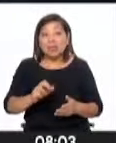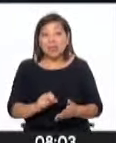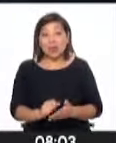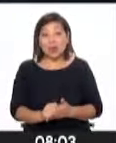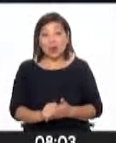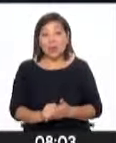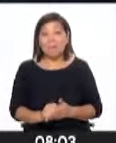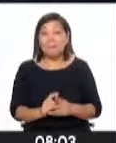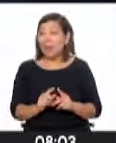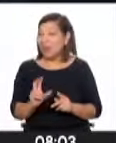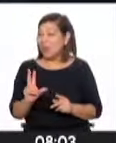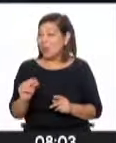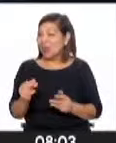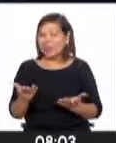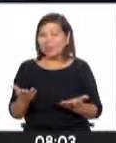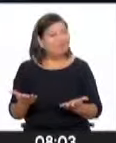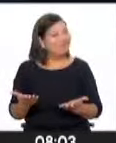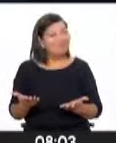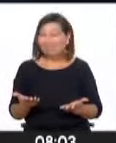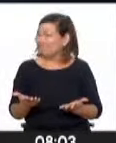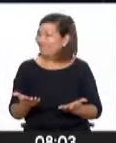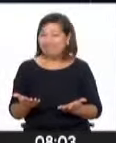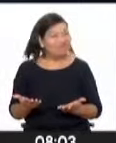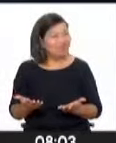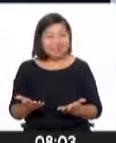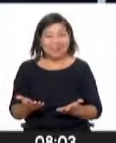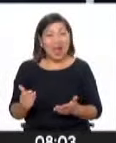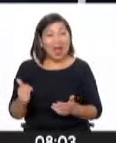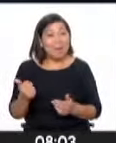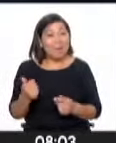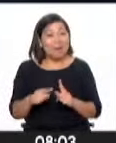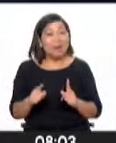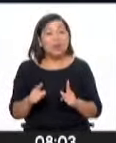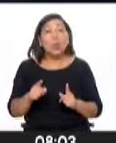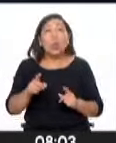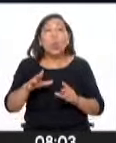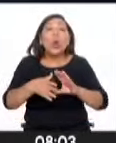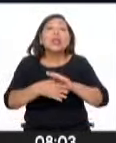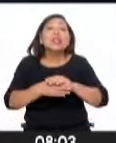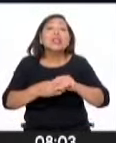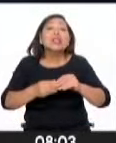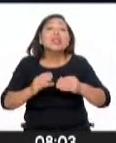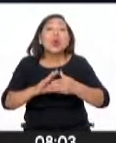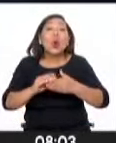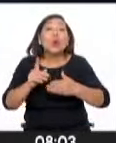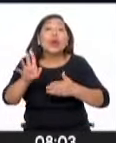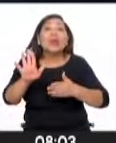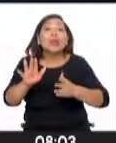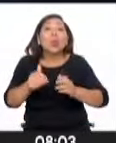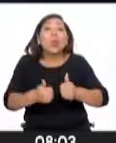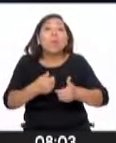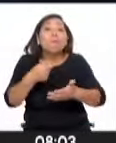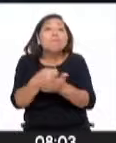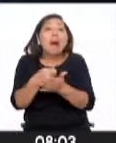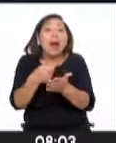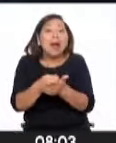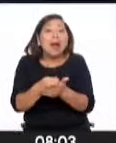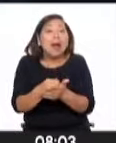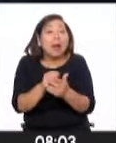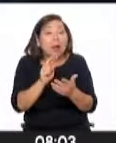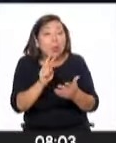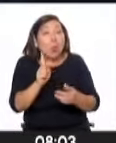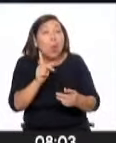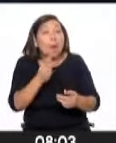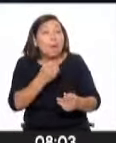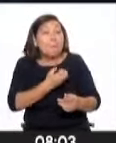crediticia. Uh-huh. O sea, no es tu foto de abril, no, es tu historial, tus últimos 12 meses por lo menos. Entonces yo me van a observar